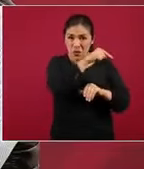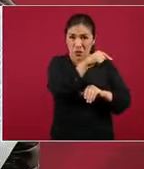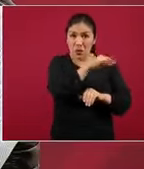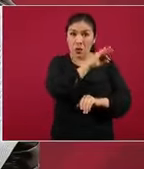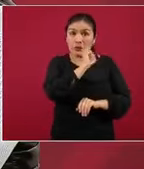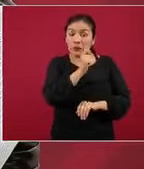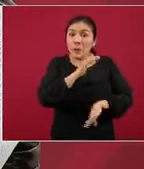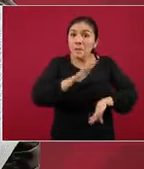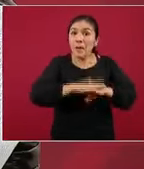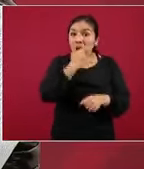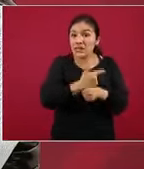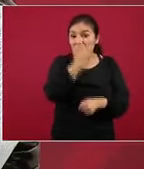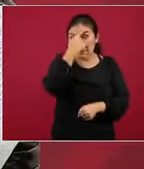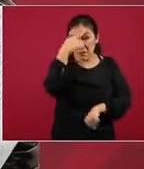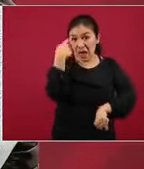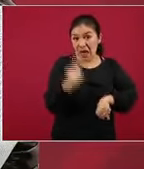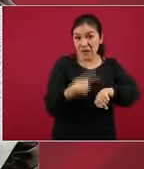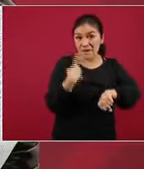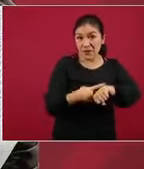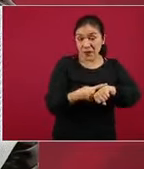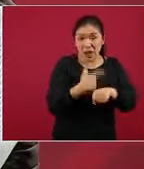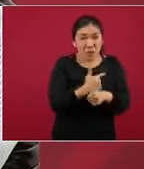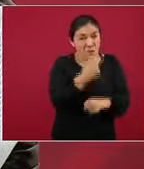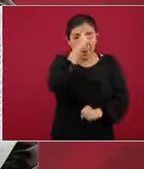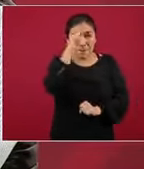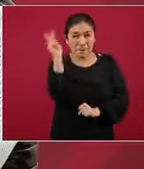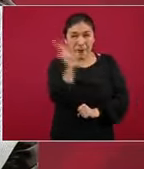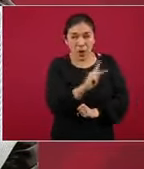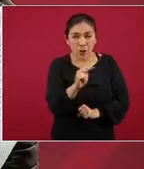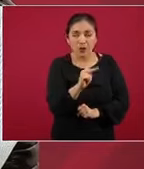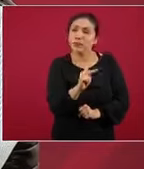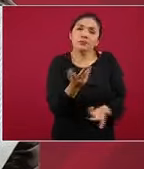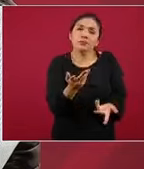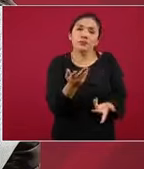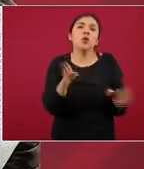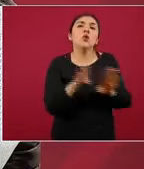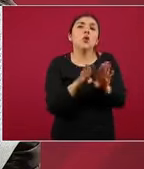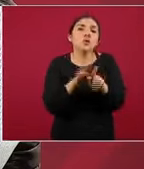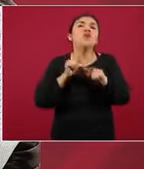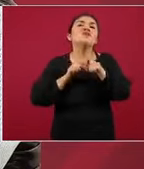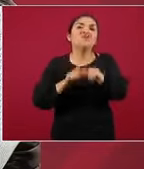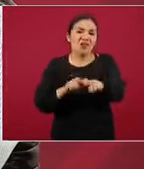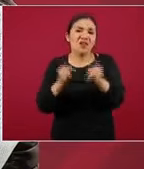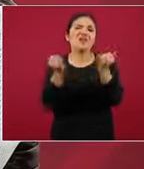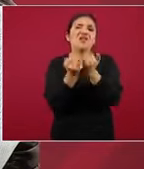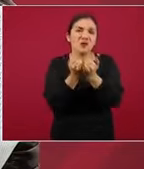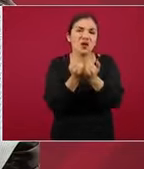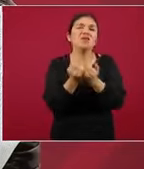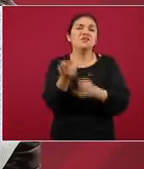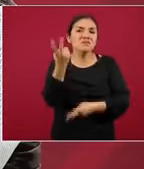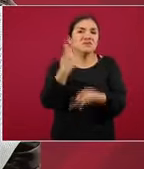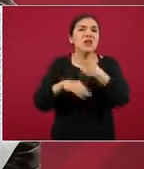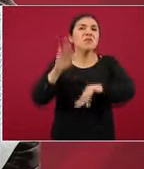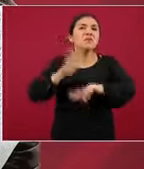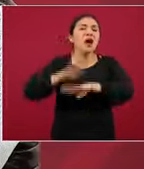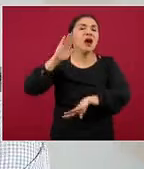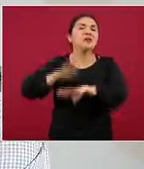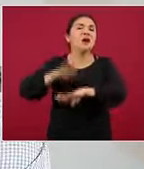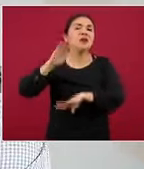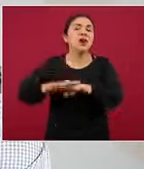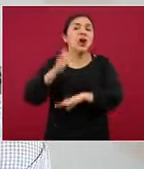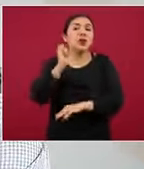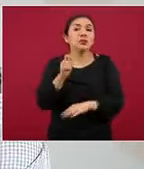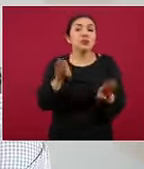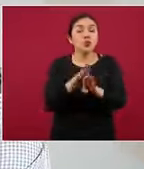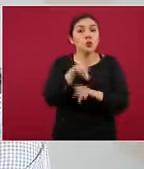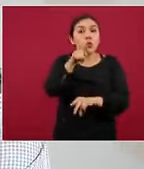incrementa el riesgo de la enfermedad grave, como si lo continúa haciendo, es decir, generando este incremento, el hecho